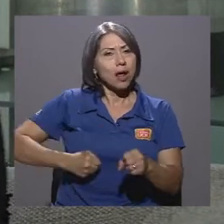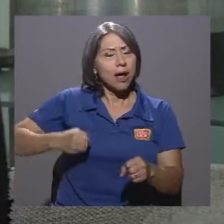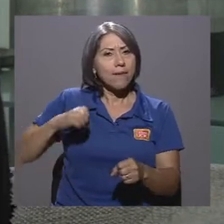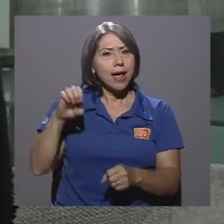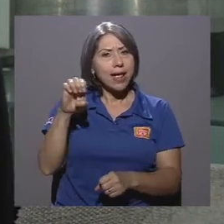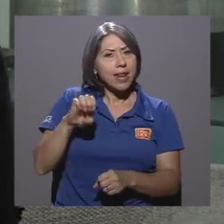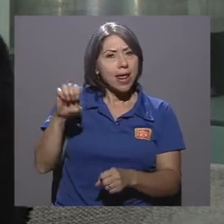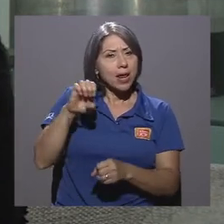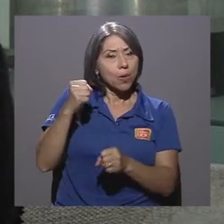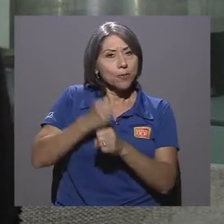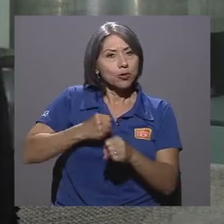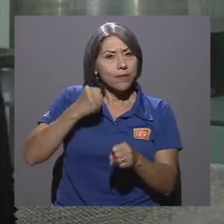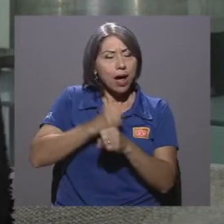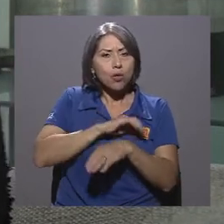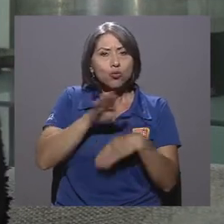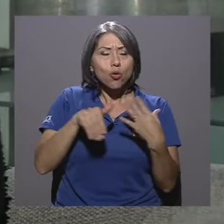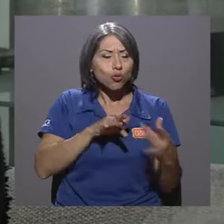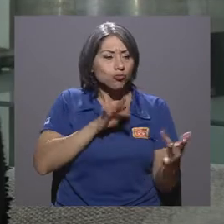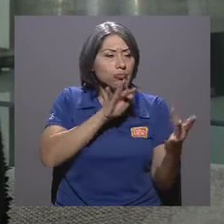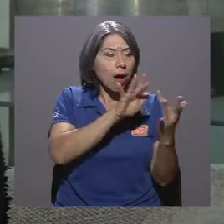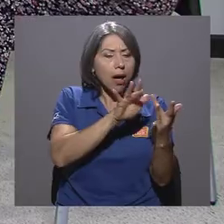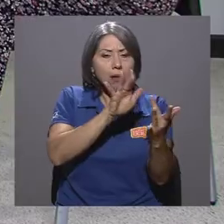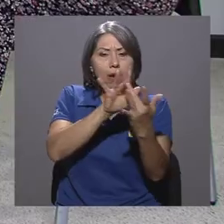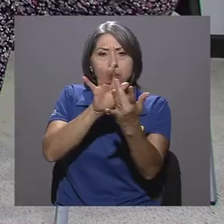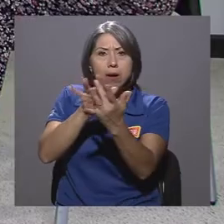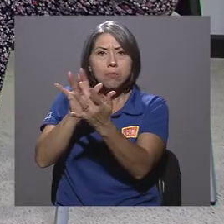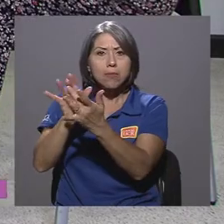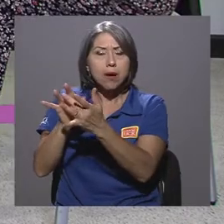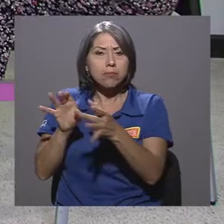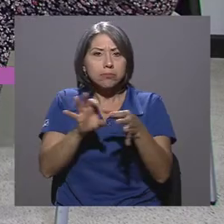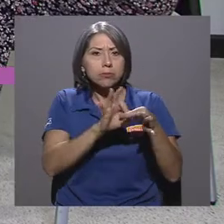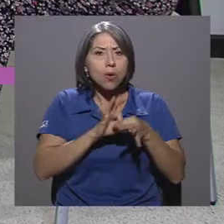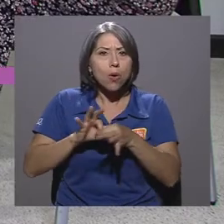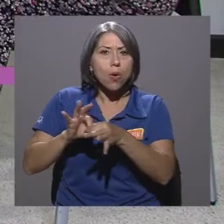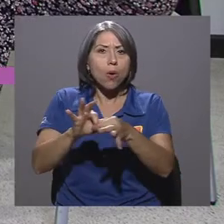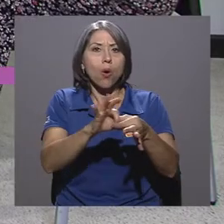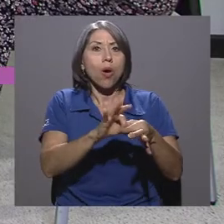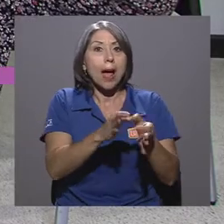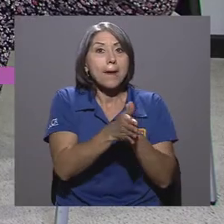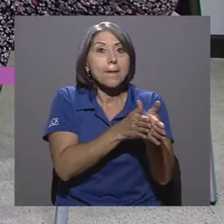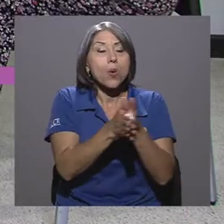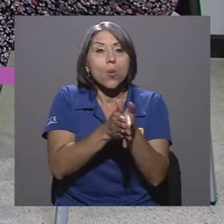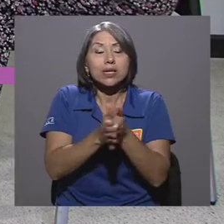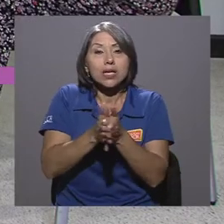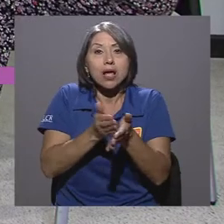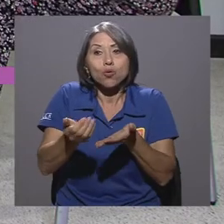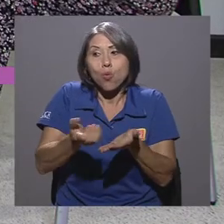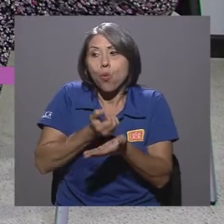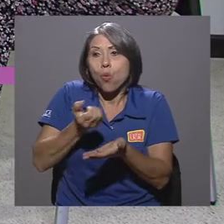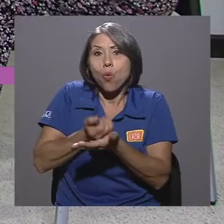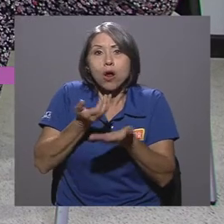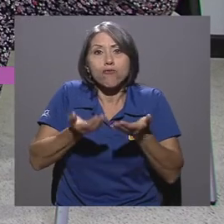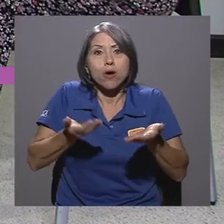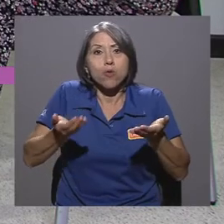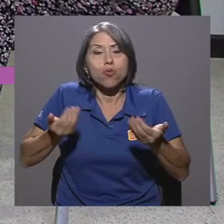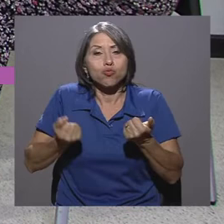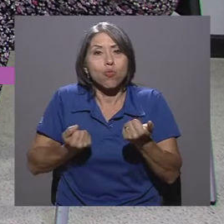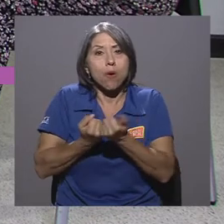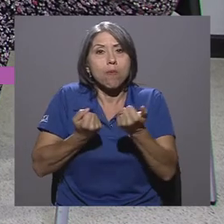en conexión unos con otros, aunando recursos y esfuerzos para apoyar en los